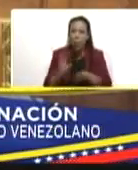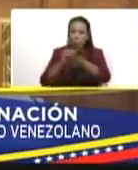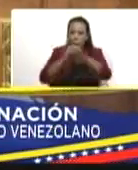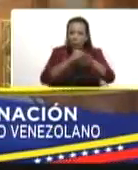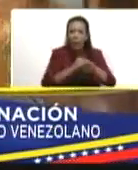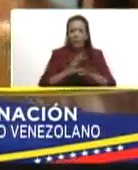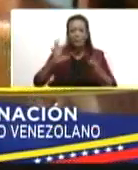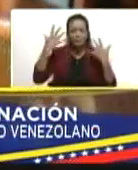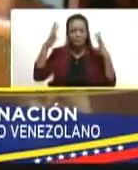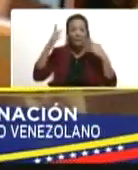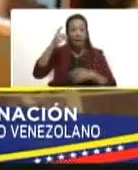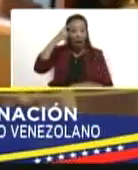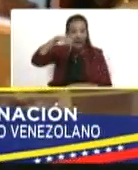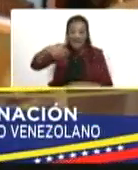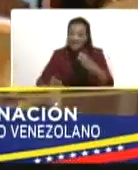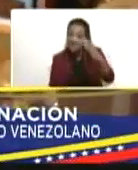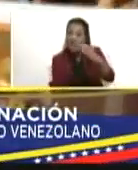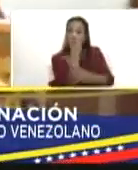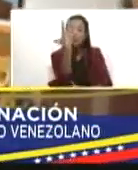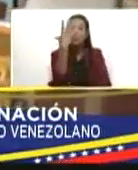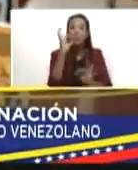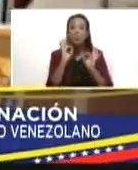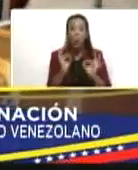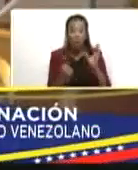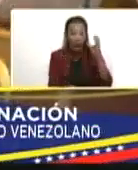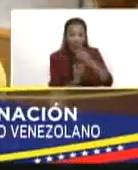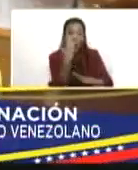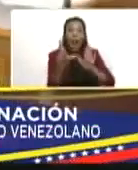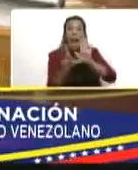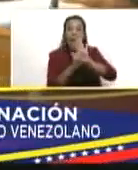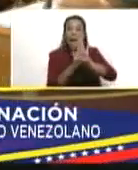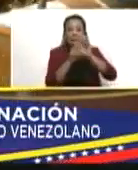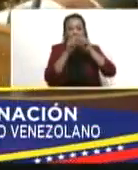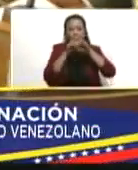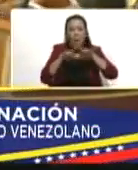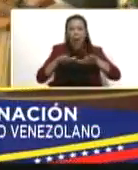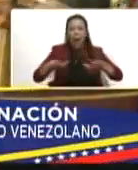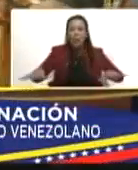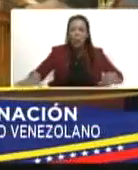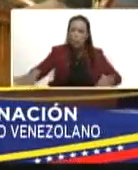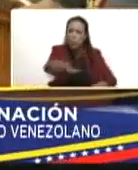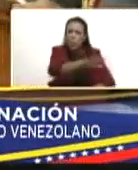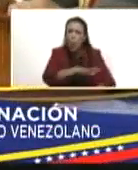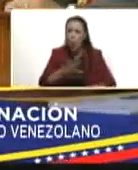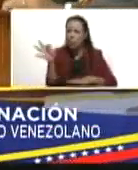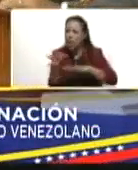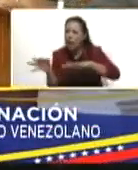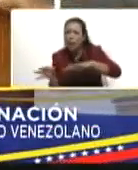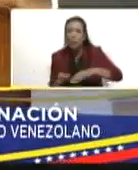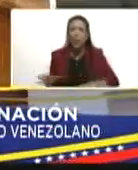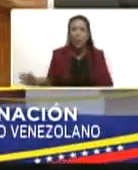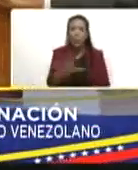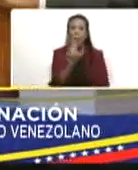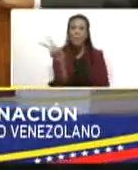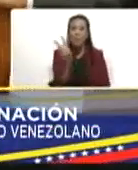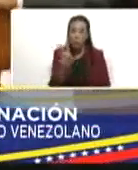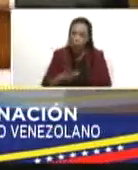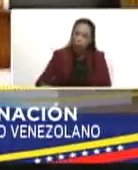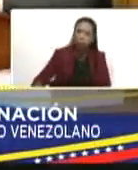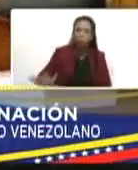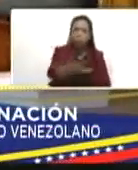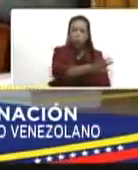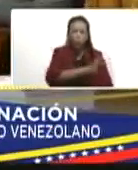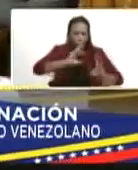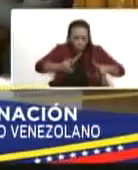fría aquí nació y se expandió por todos los rincones de la patria para